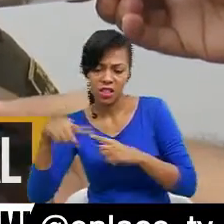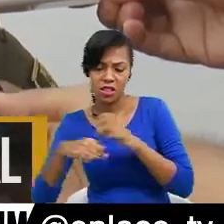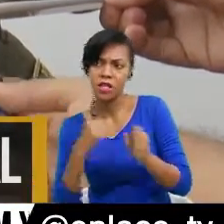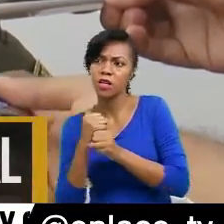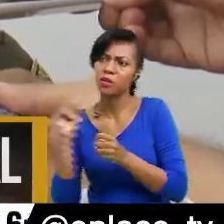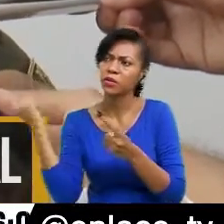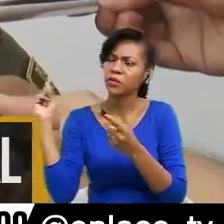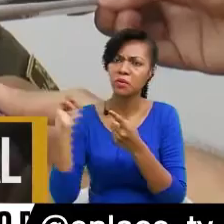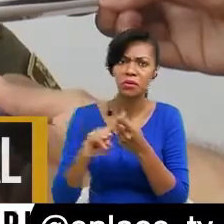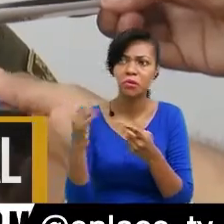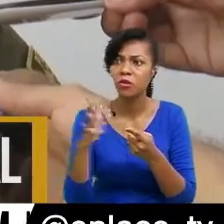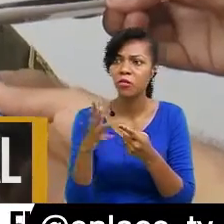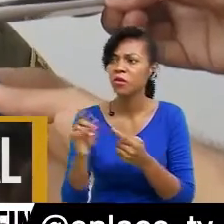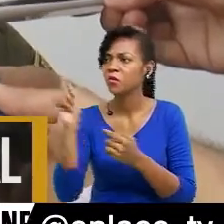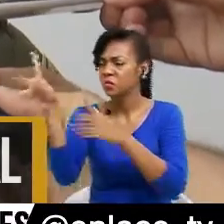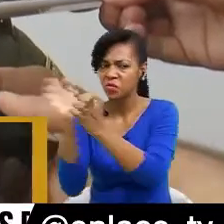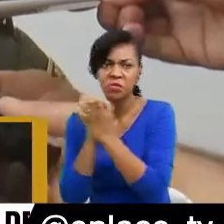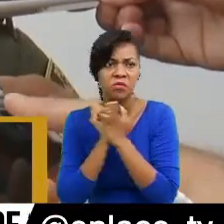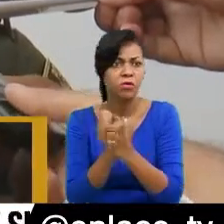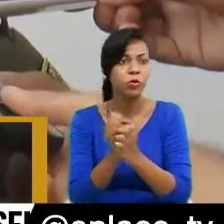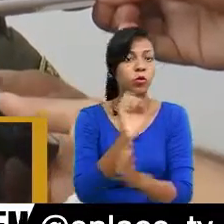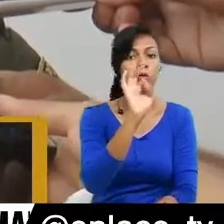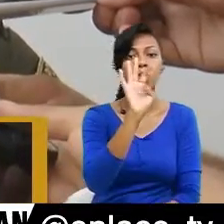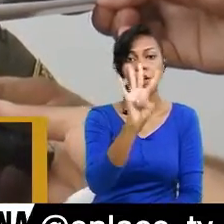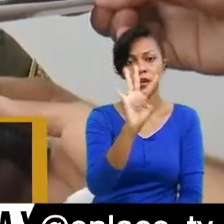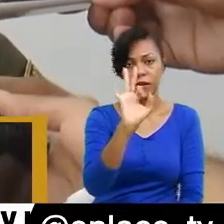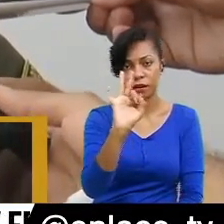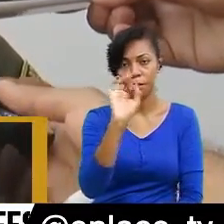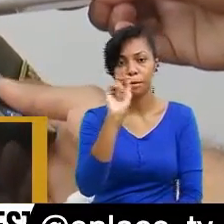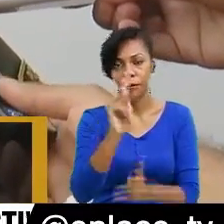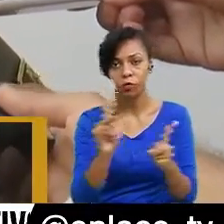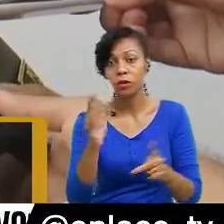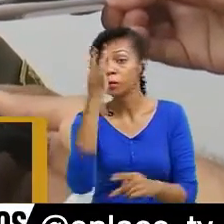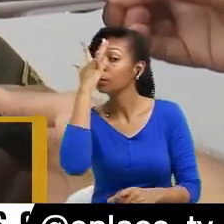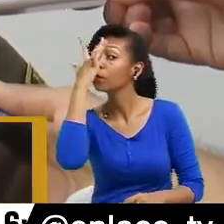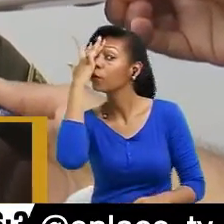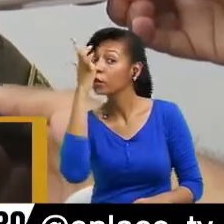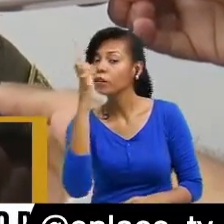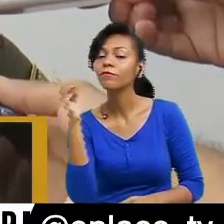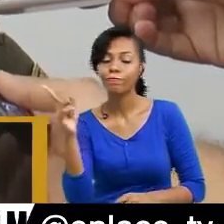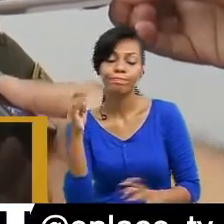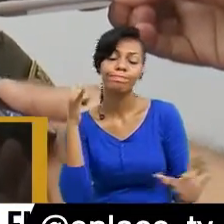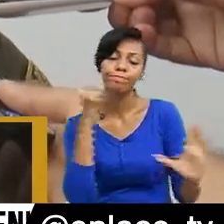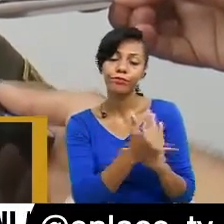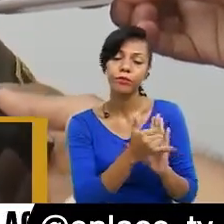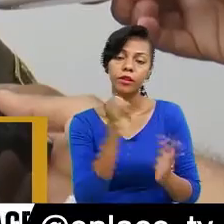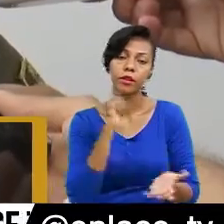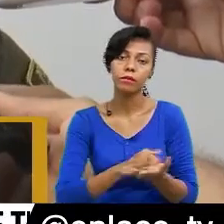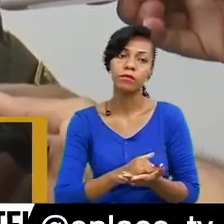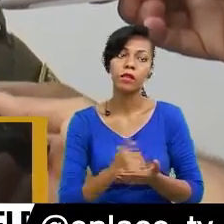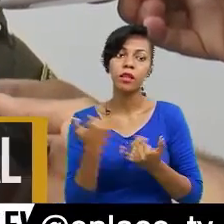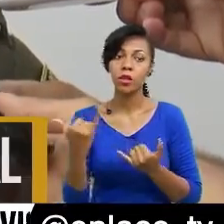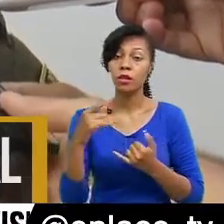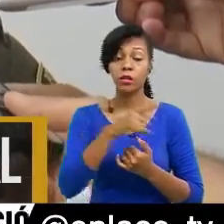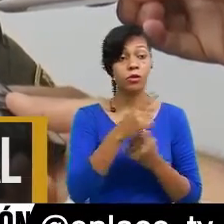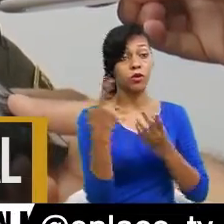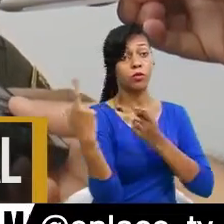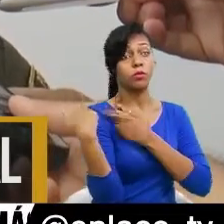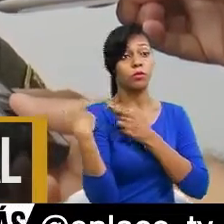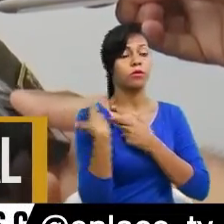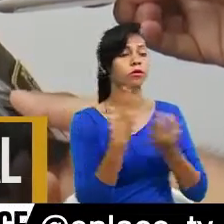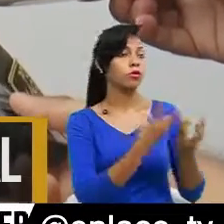capturado 43 personas por esta clase de delitos y esta persona pues dejado a disposición de la Fiscalía